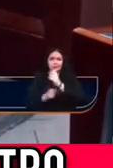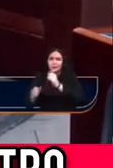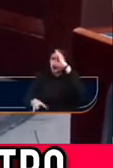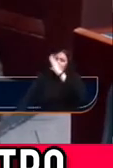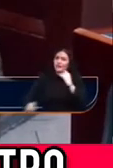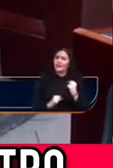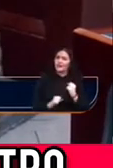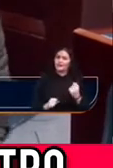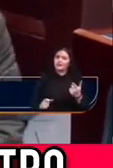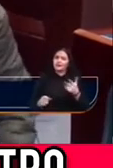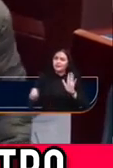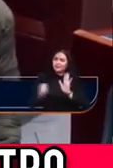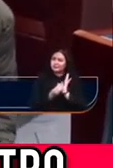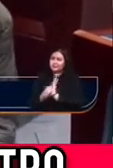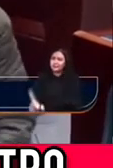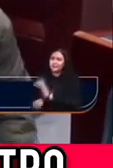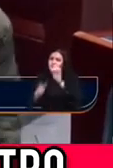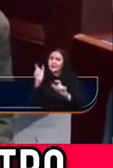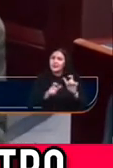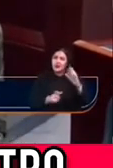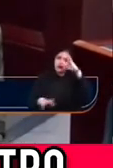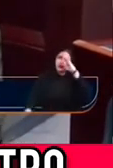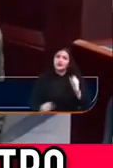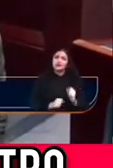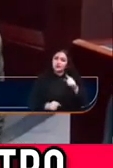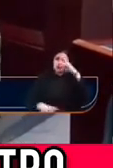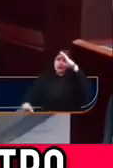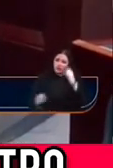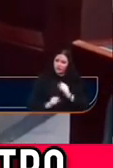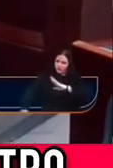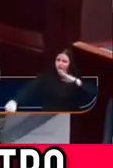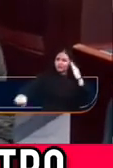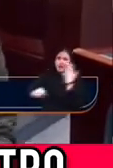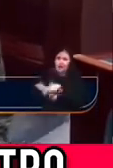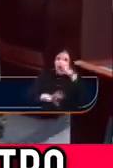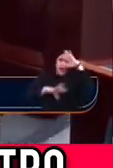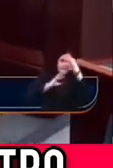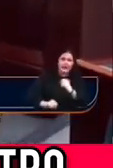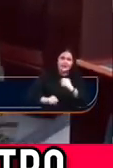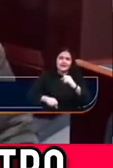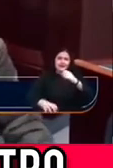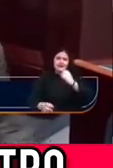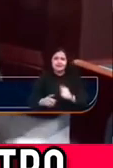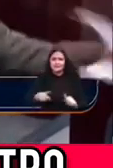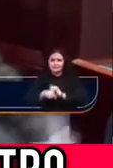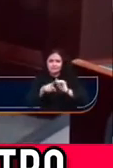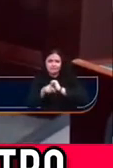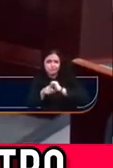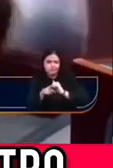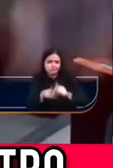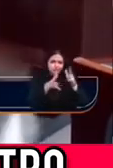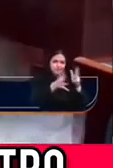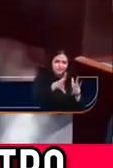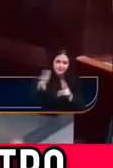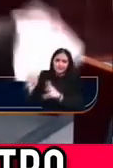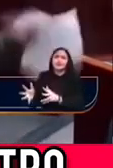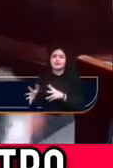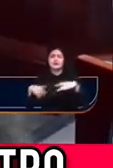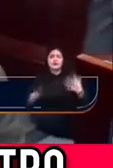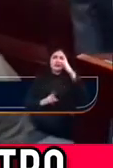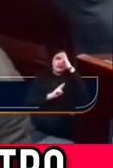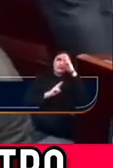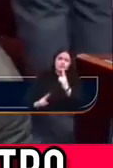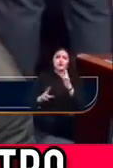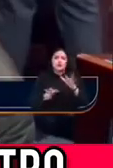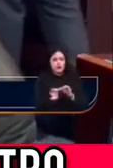nuestros soldados. Y nuestros soldados tienen toda la valentía, la capacidad y el entrenamiento para enfrentarlos, pero son respetuosos